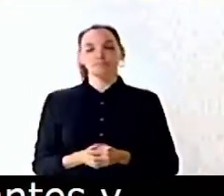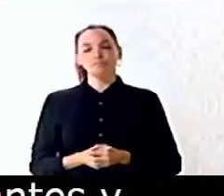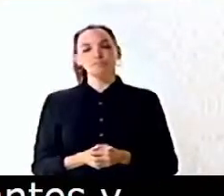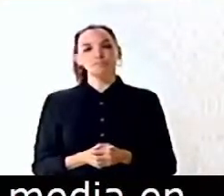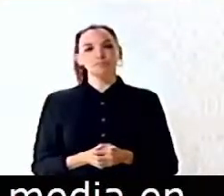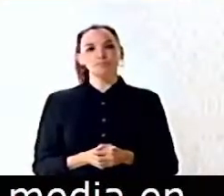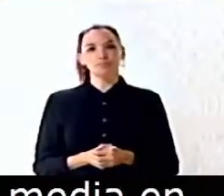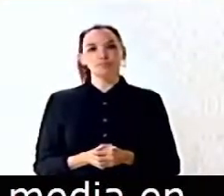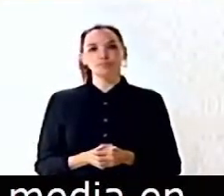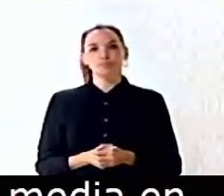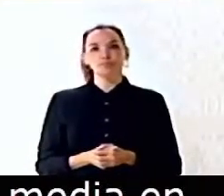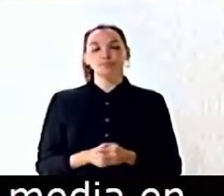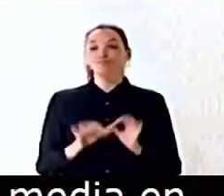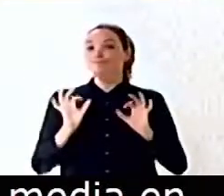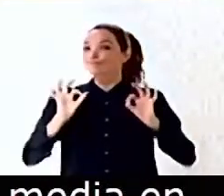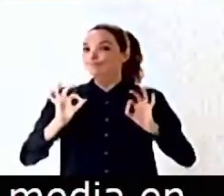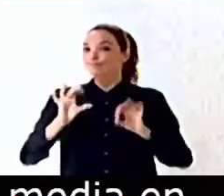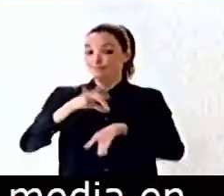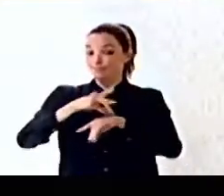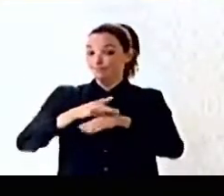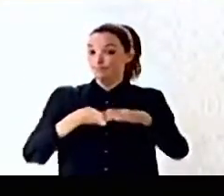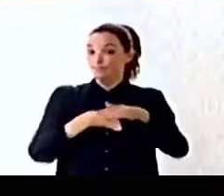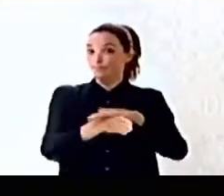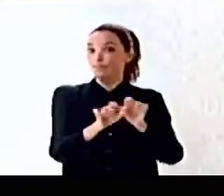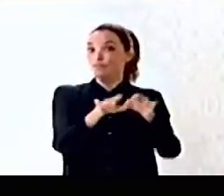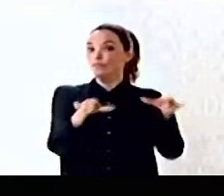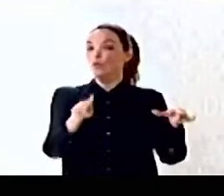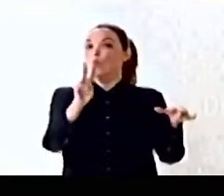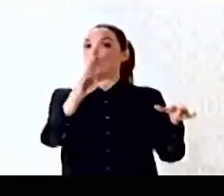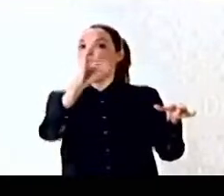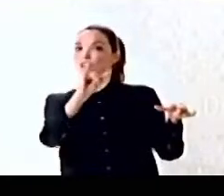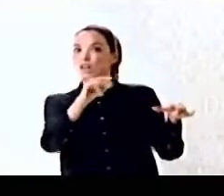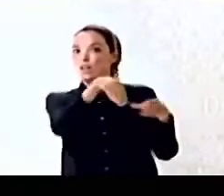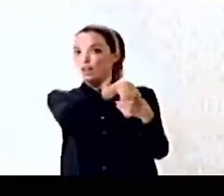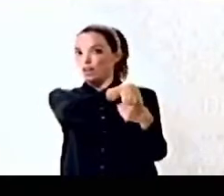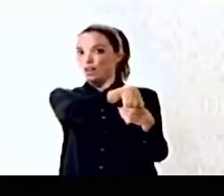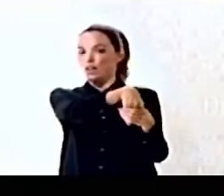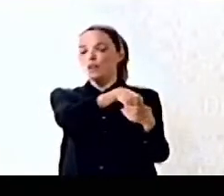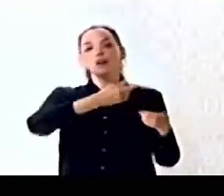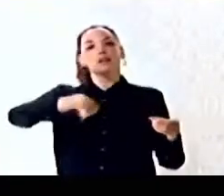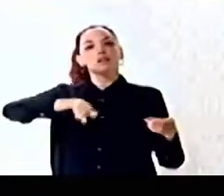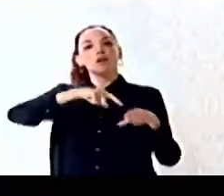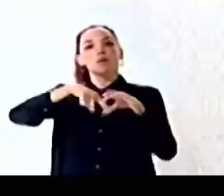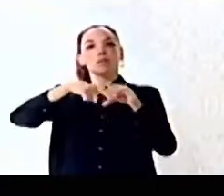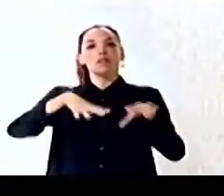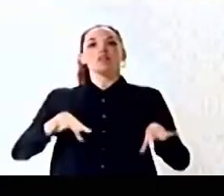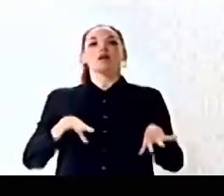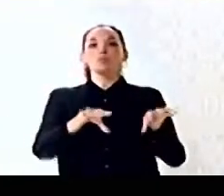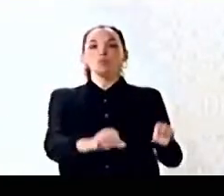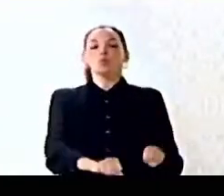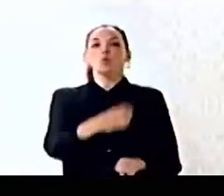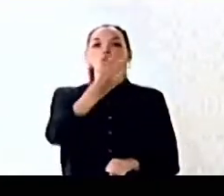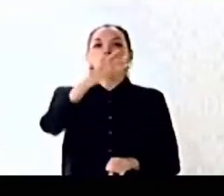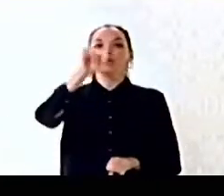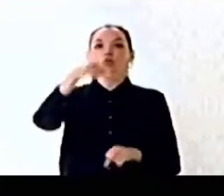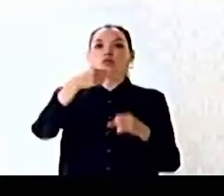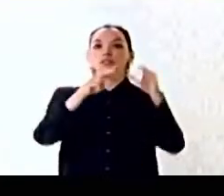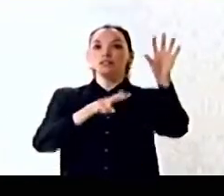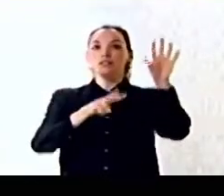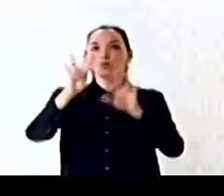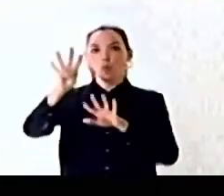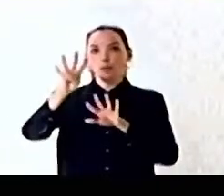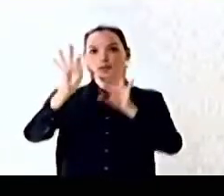En el caso de la UCI, nosotros tenemos una ocupación del